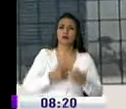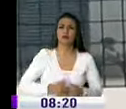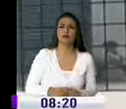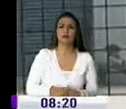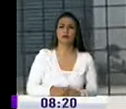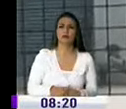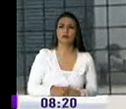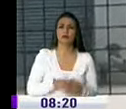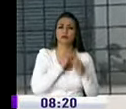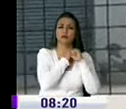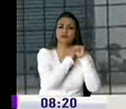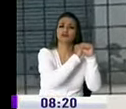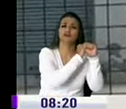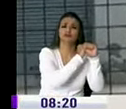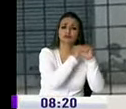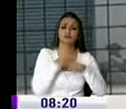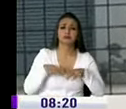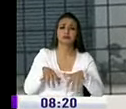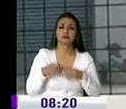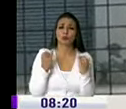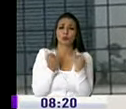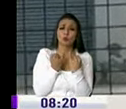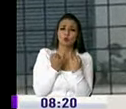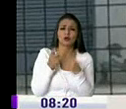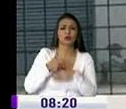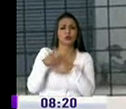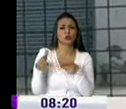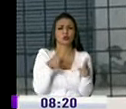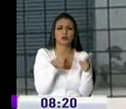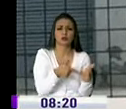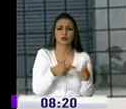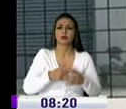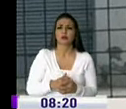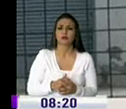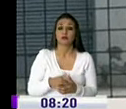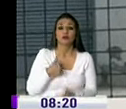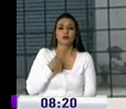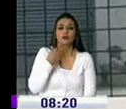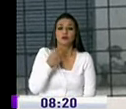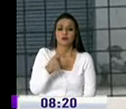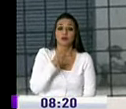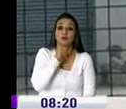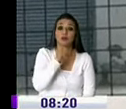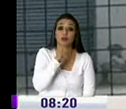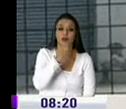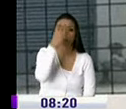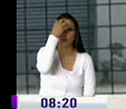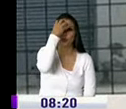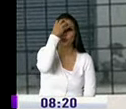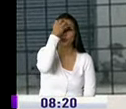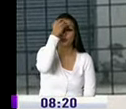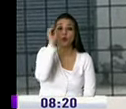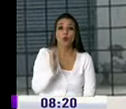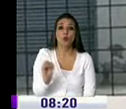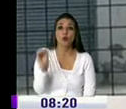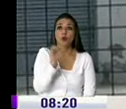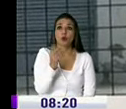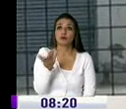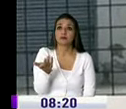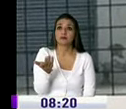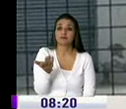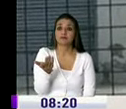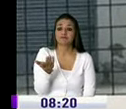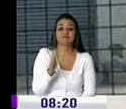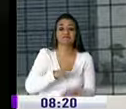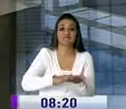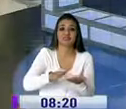¿Cómo lo pueden tener así? Oye, autoridades, o a ratos digo que es falta de educación, o no digo otra